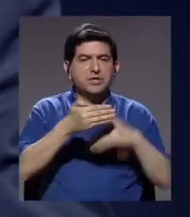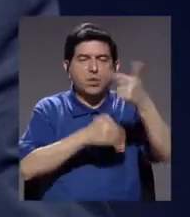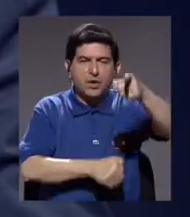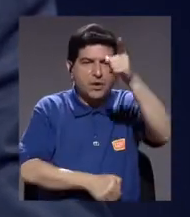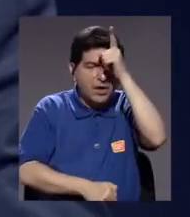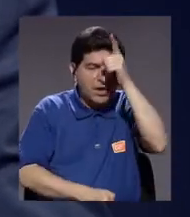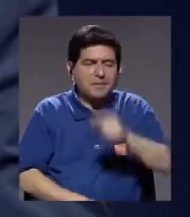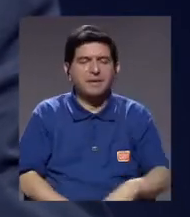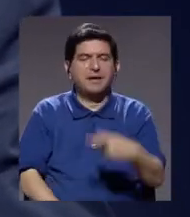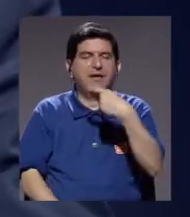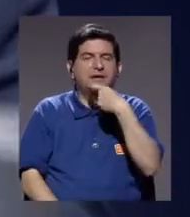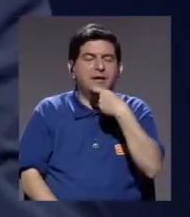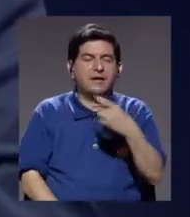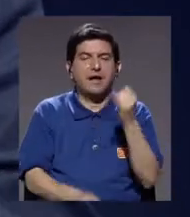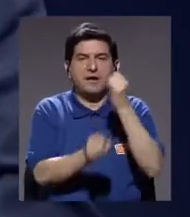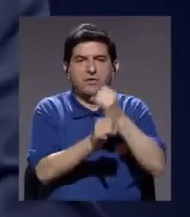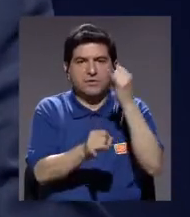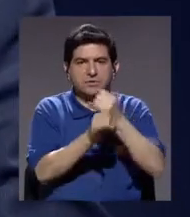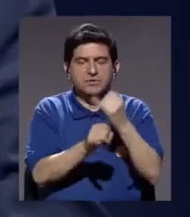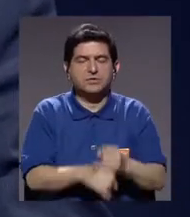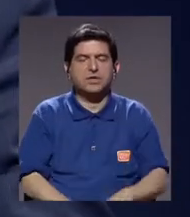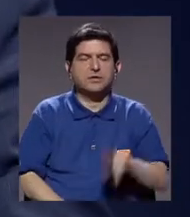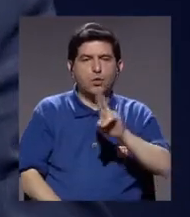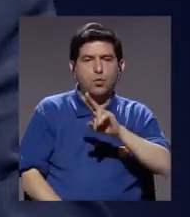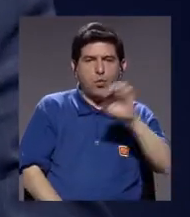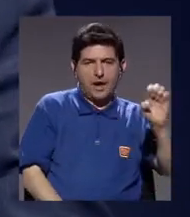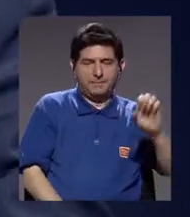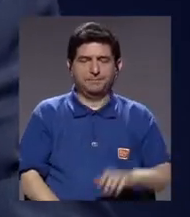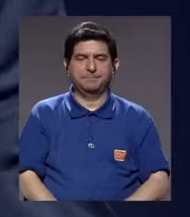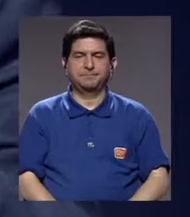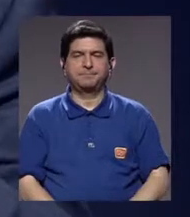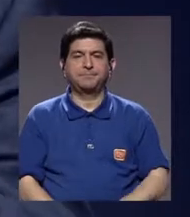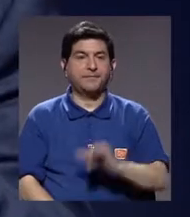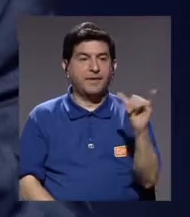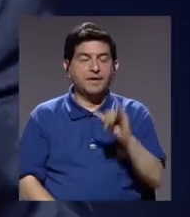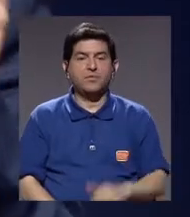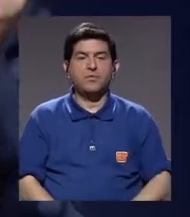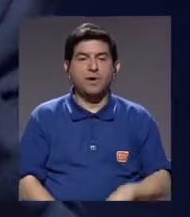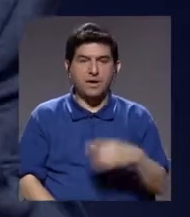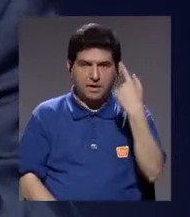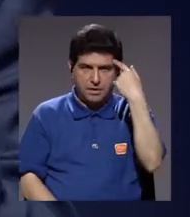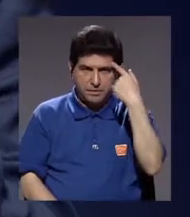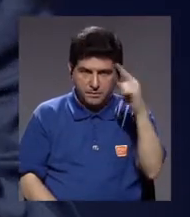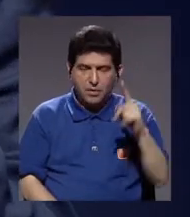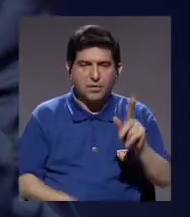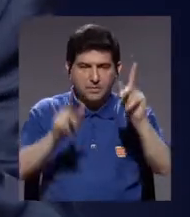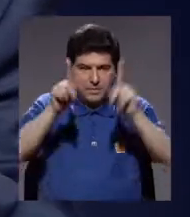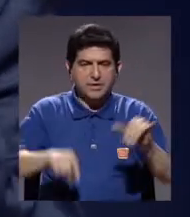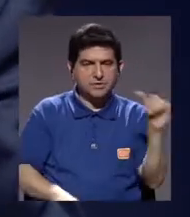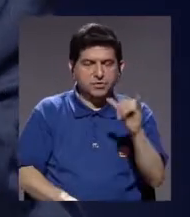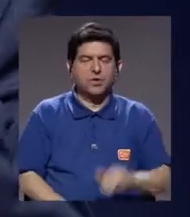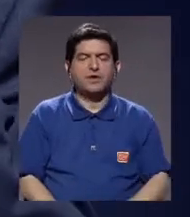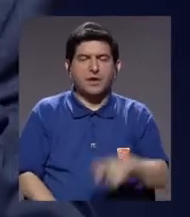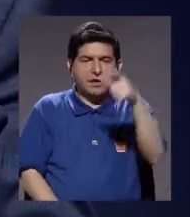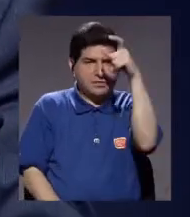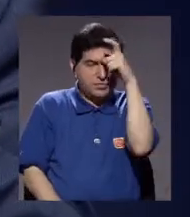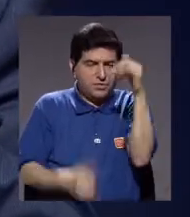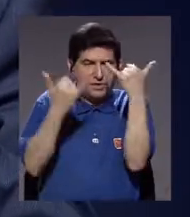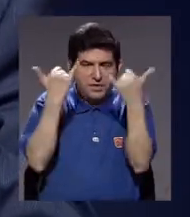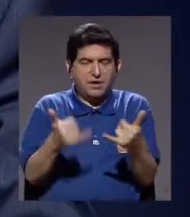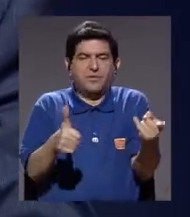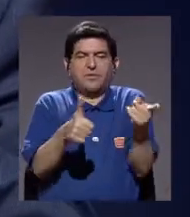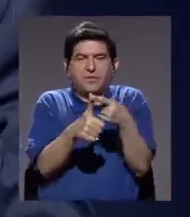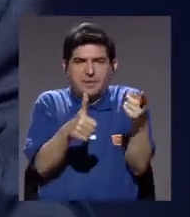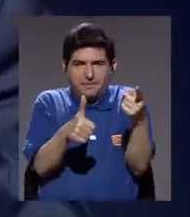7,000 millones, y después viene Alemania, Reino Unido e instituciones de la Unión Europea. También, per cápita, la misma cosa. Turquía